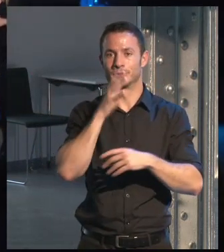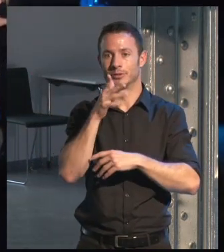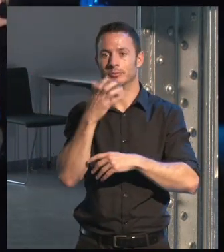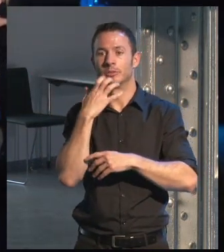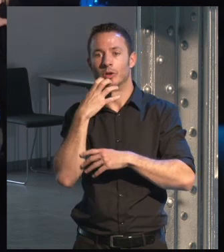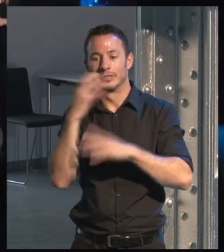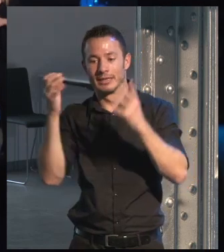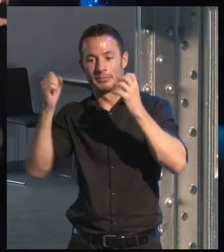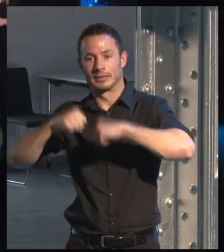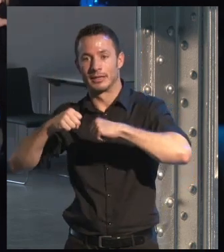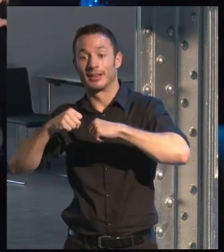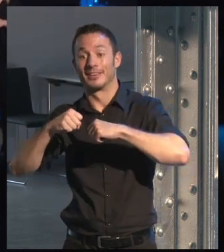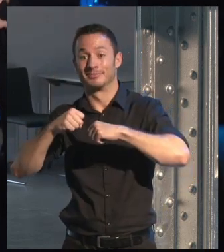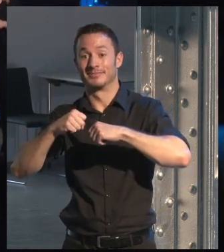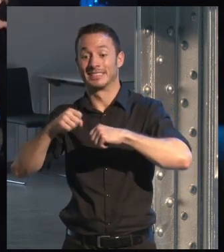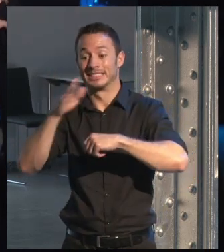un abrigo